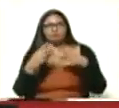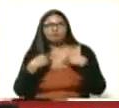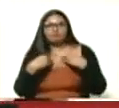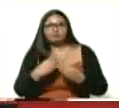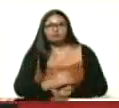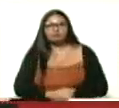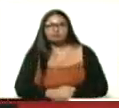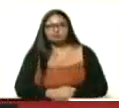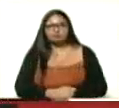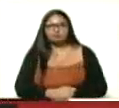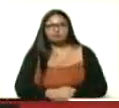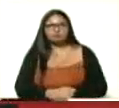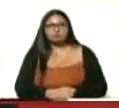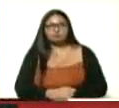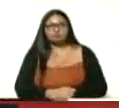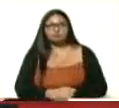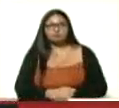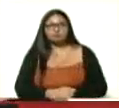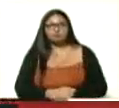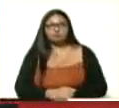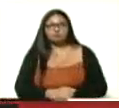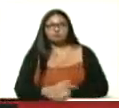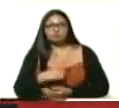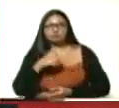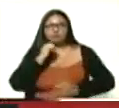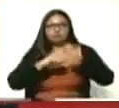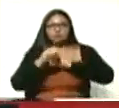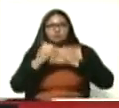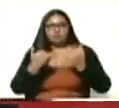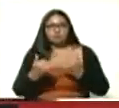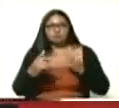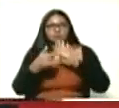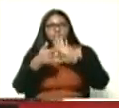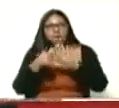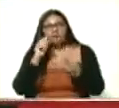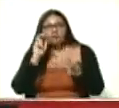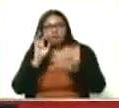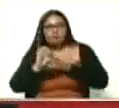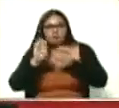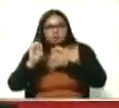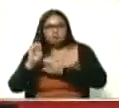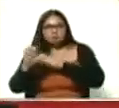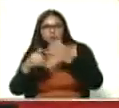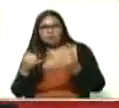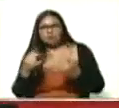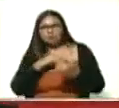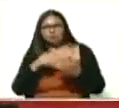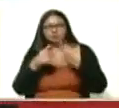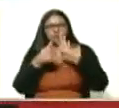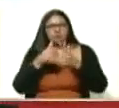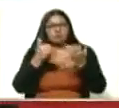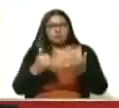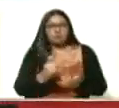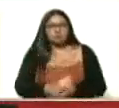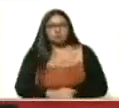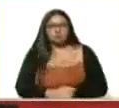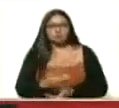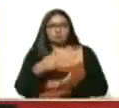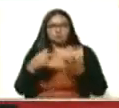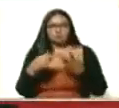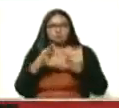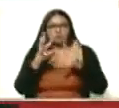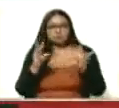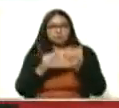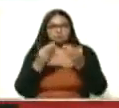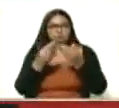Mira, con la, exigencia de la defensa de que se sacaran documentos clasificados, no fue un argumento loco, fue un argumento